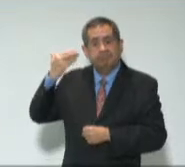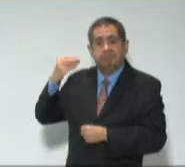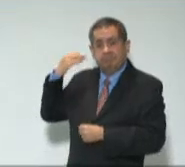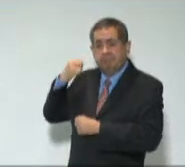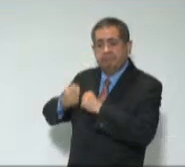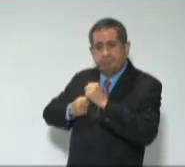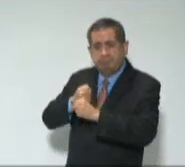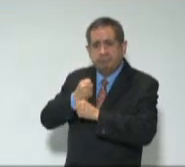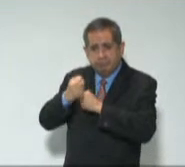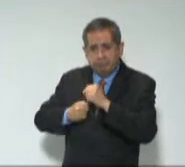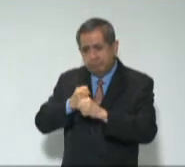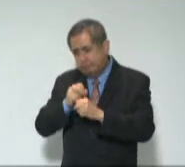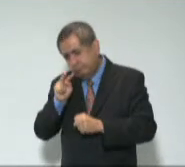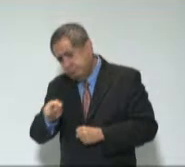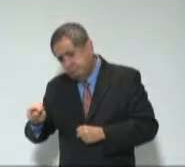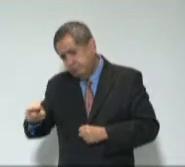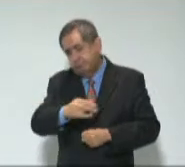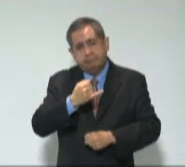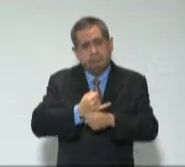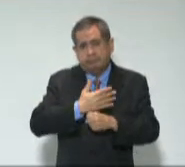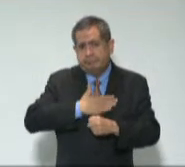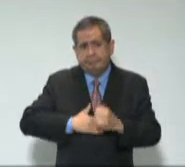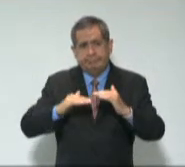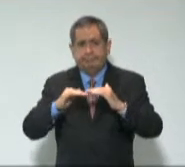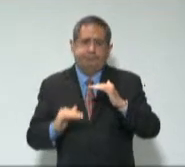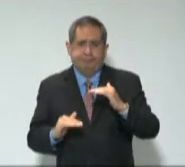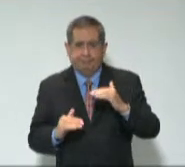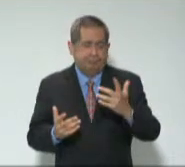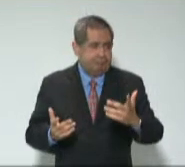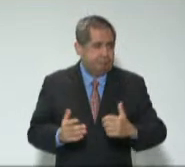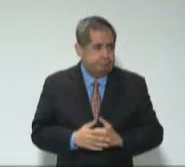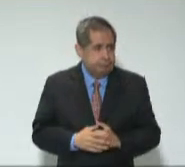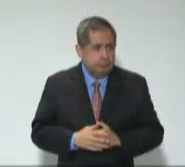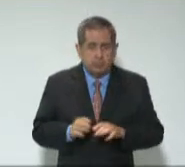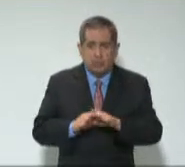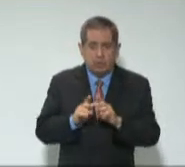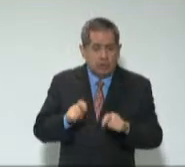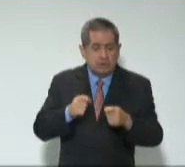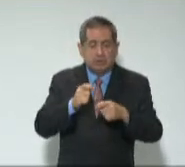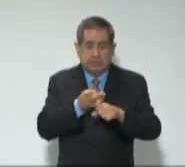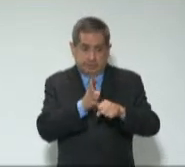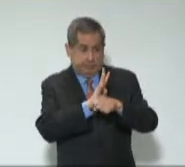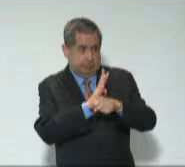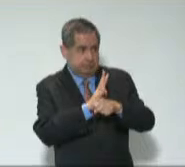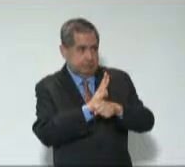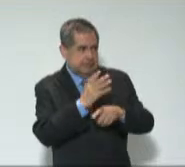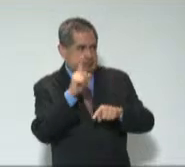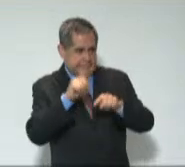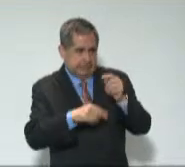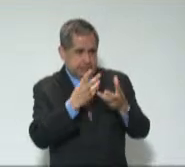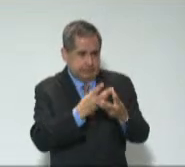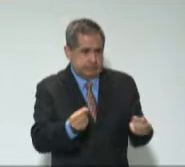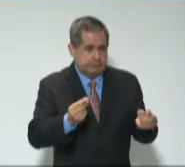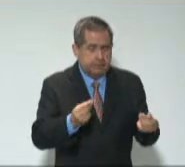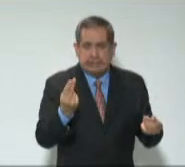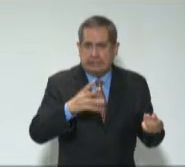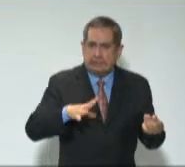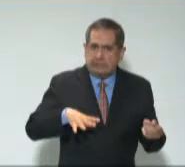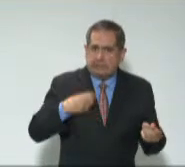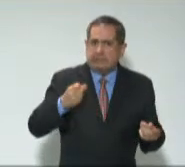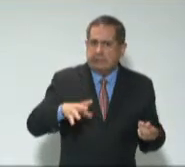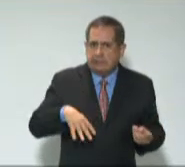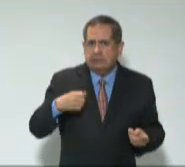eh en nuestro en nuestro entorno y la respuesta para combatir el virus requiere entonces también esfuerzos más profundos para